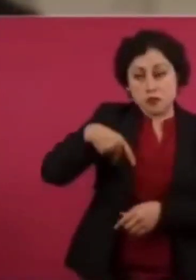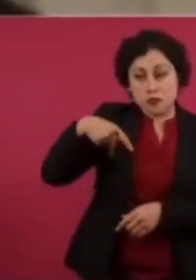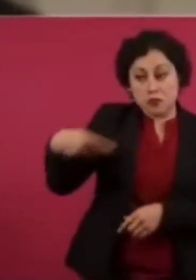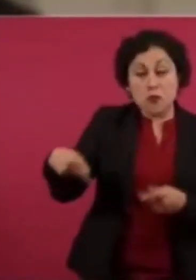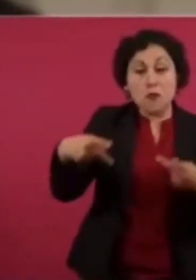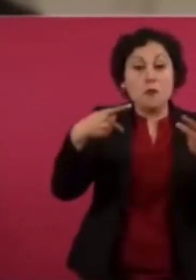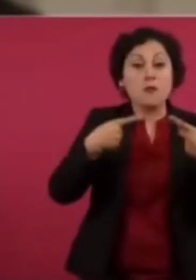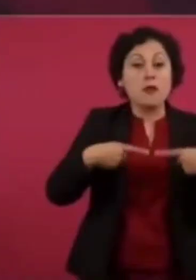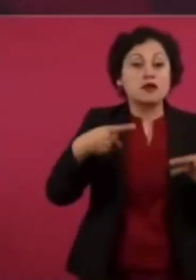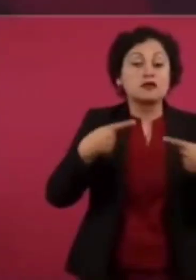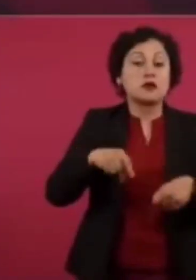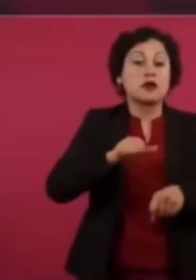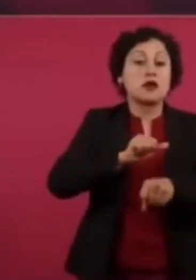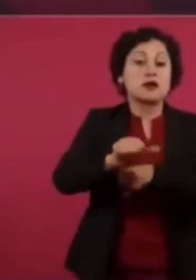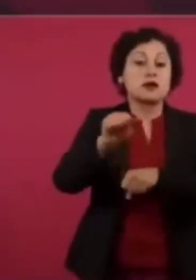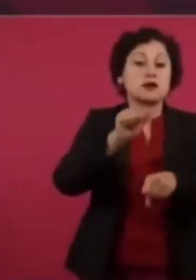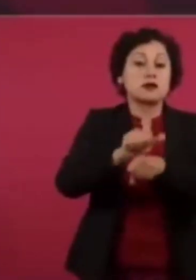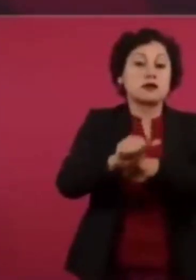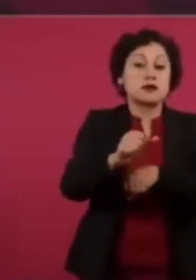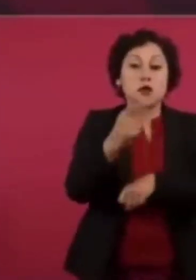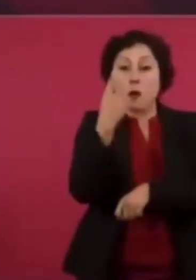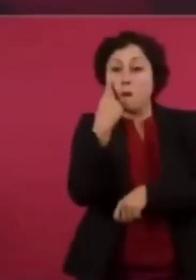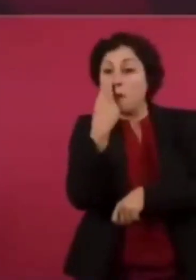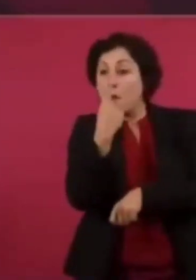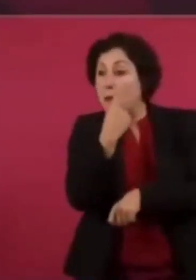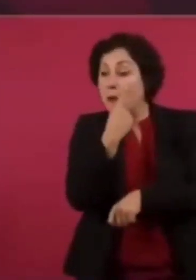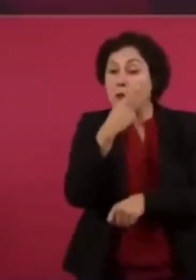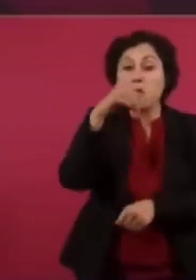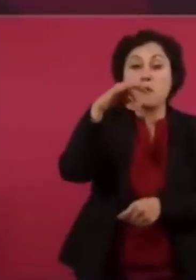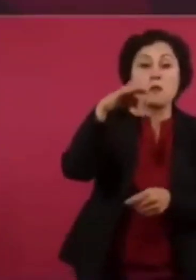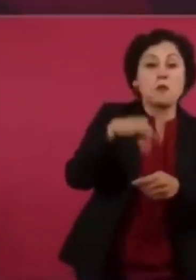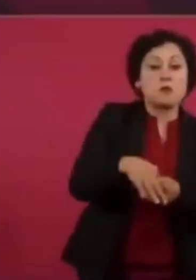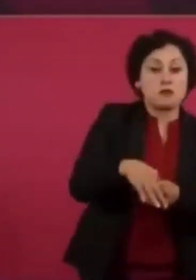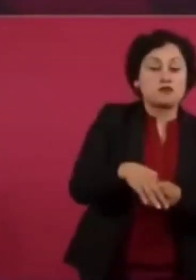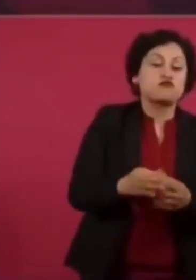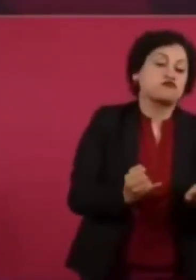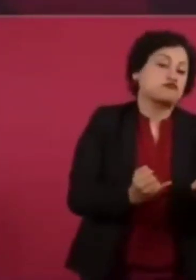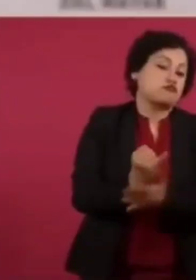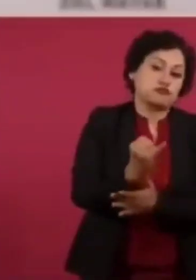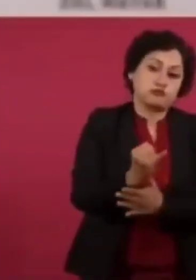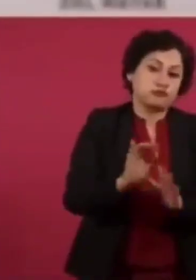democrática. Fueron los argentinos los que decidieron tener